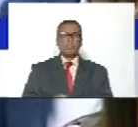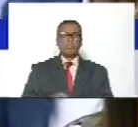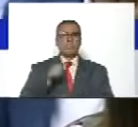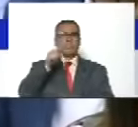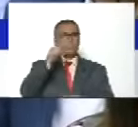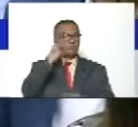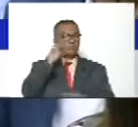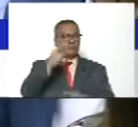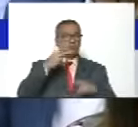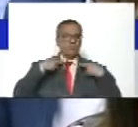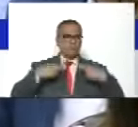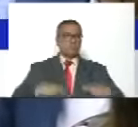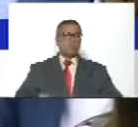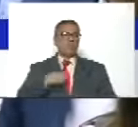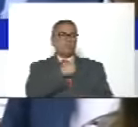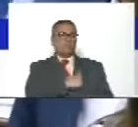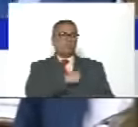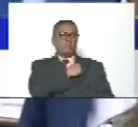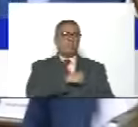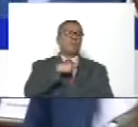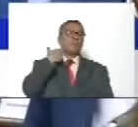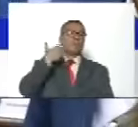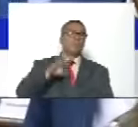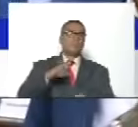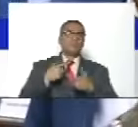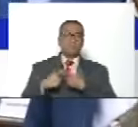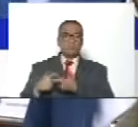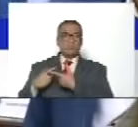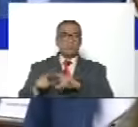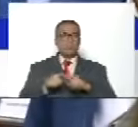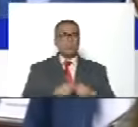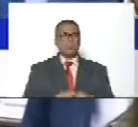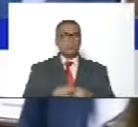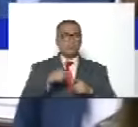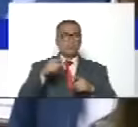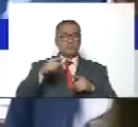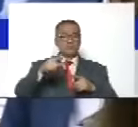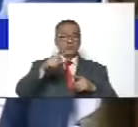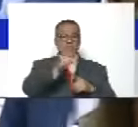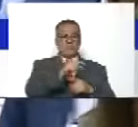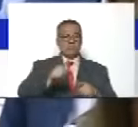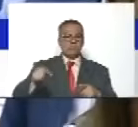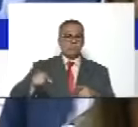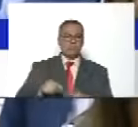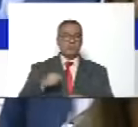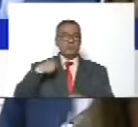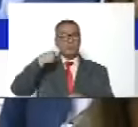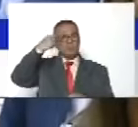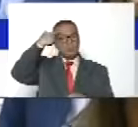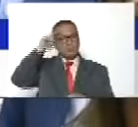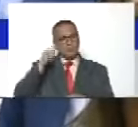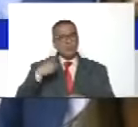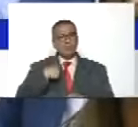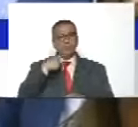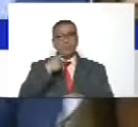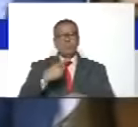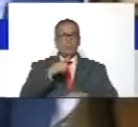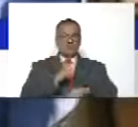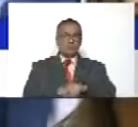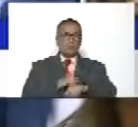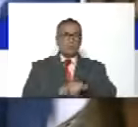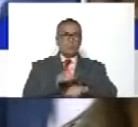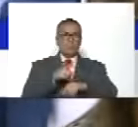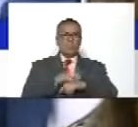desde el punto de vista humano lamentamos la muerte de cualquier persona. Sin embargo, yo en este